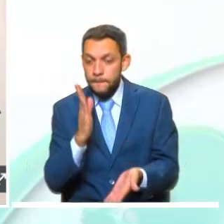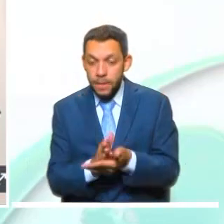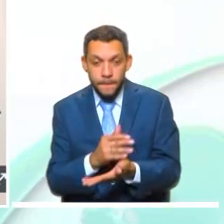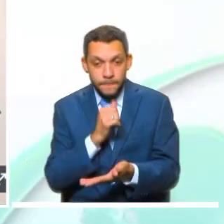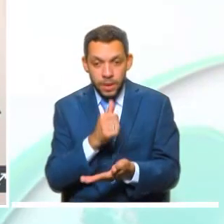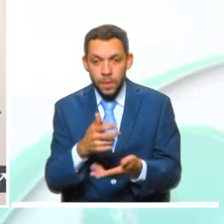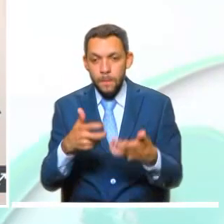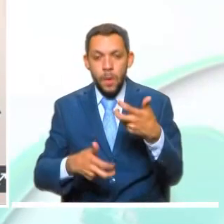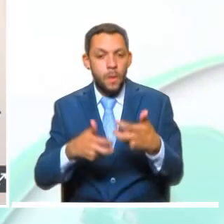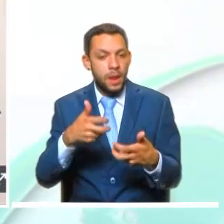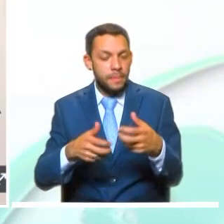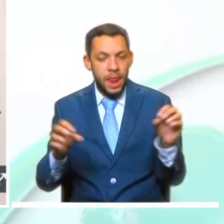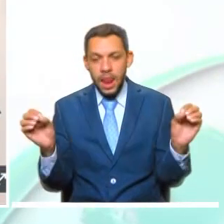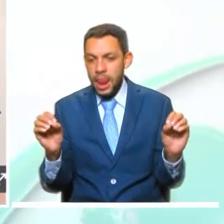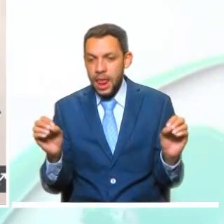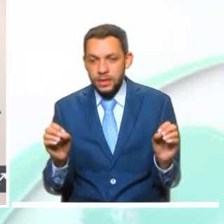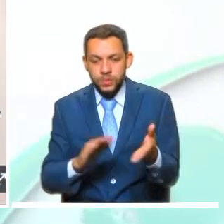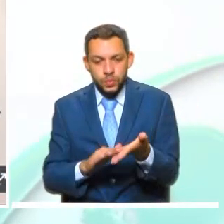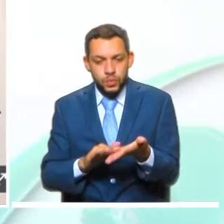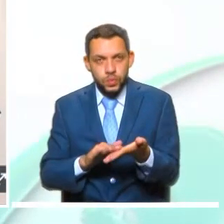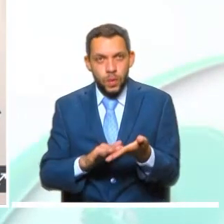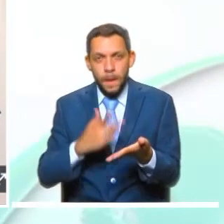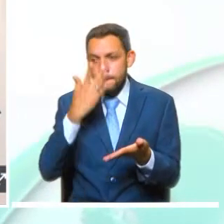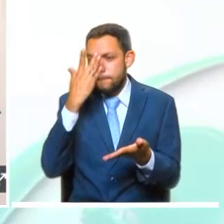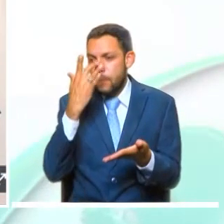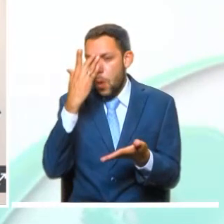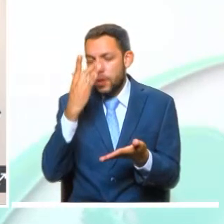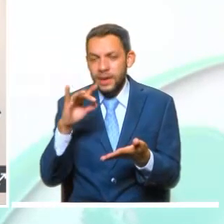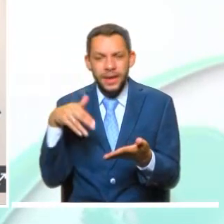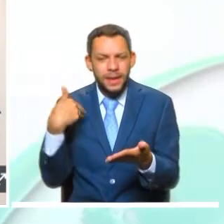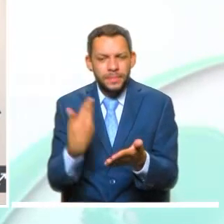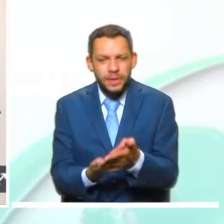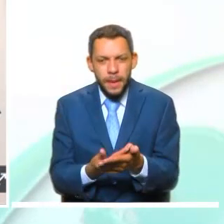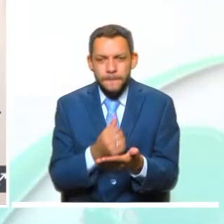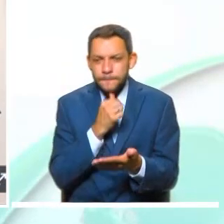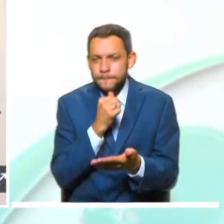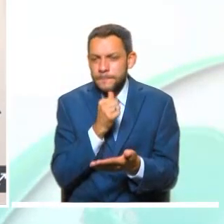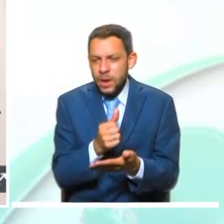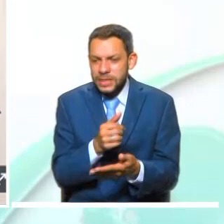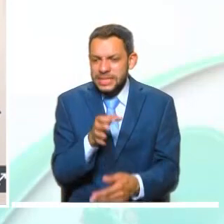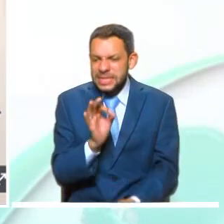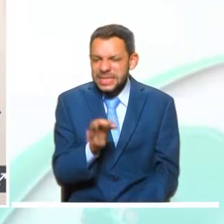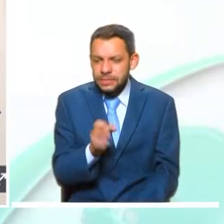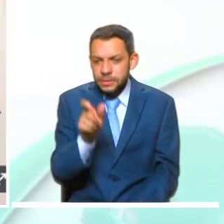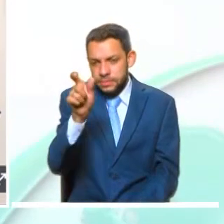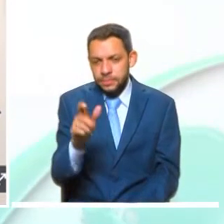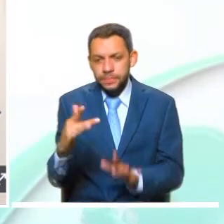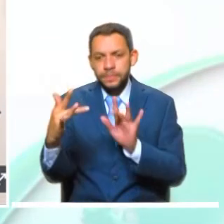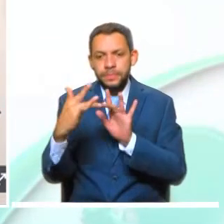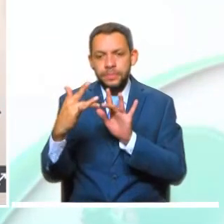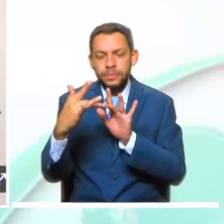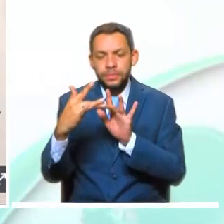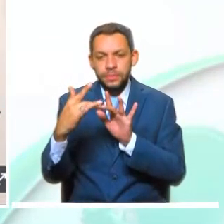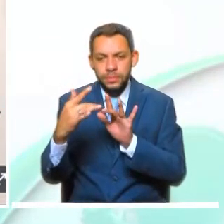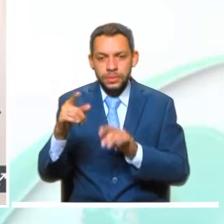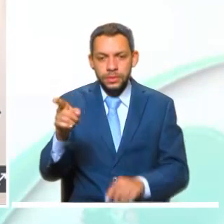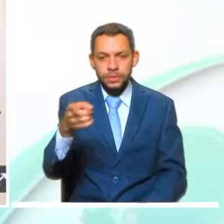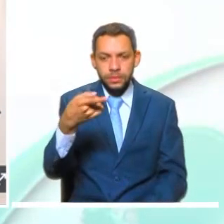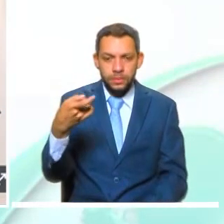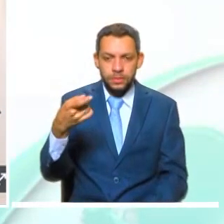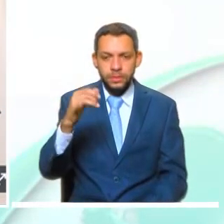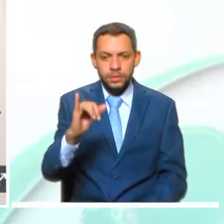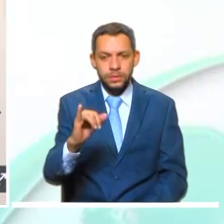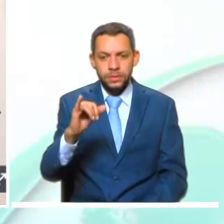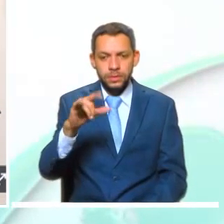origen entonces es porque yo fui a la hipertensión hay un televidente nuestro que siempre está conectado desde el doctor gilberto campo médico oncólogo